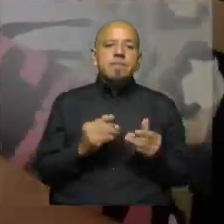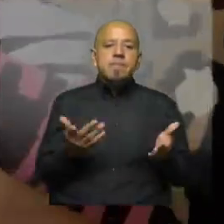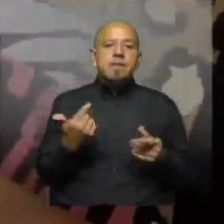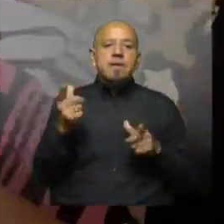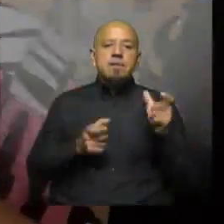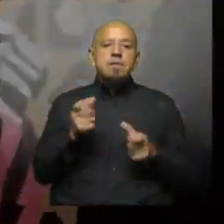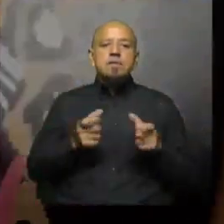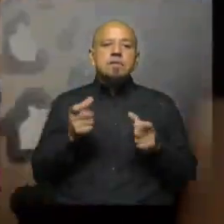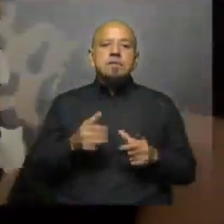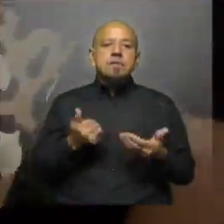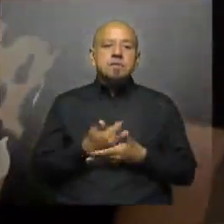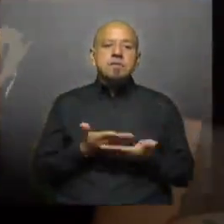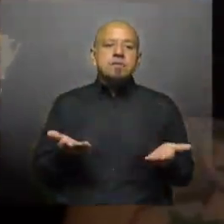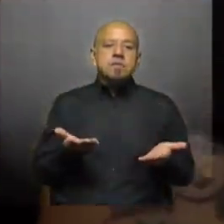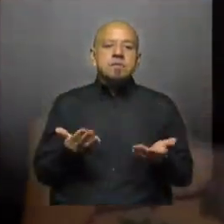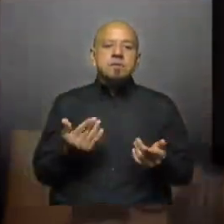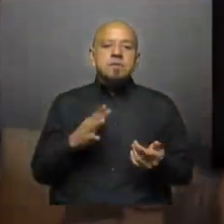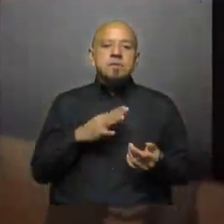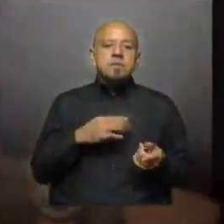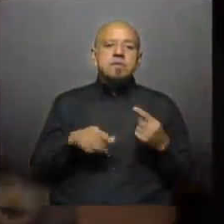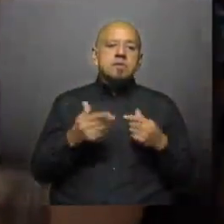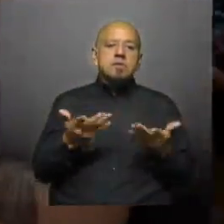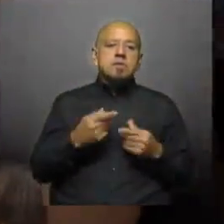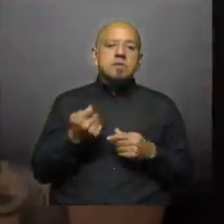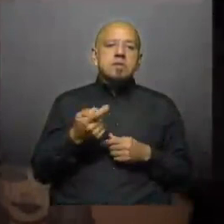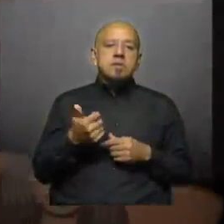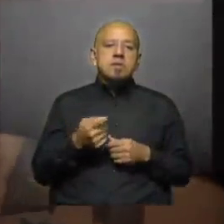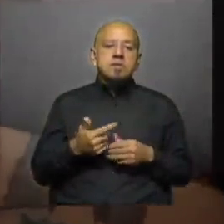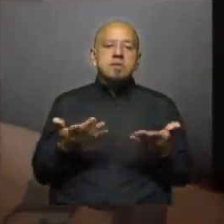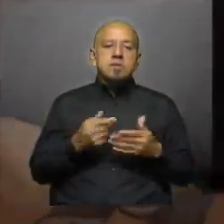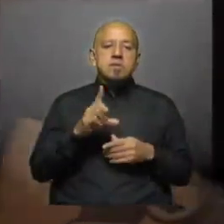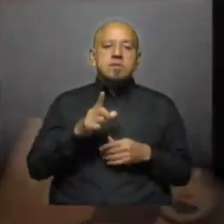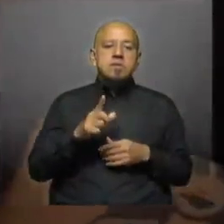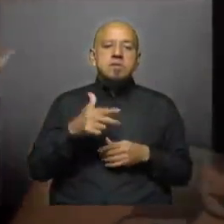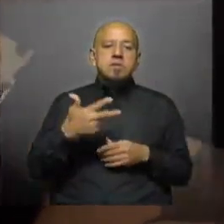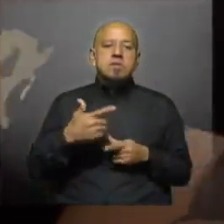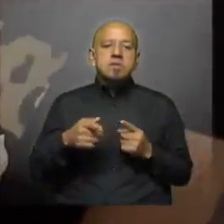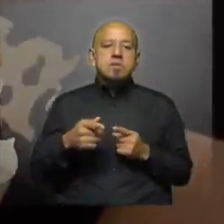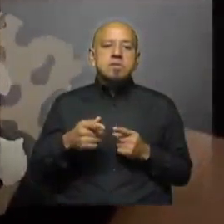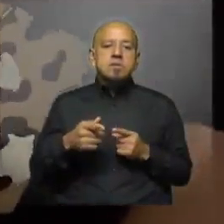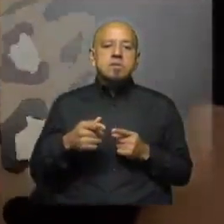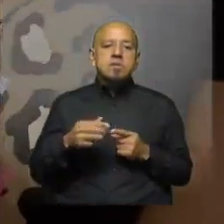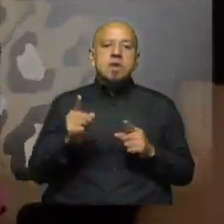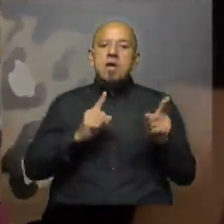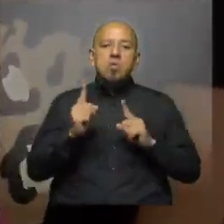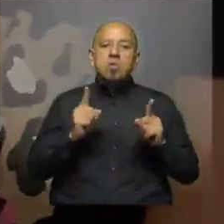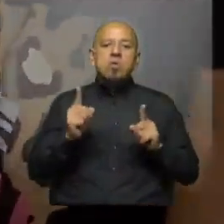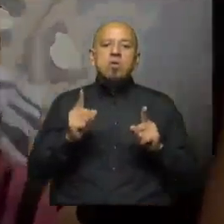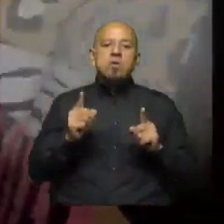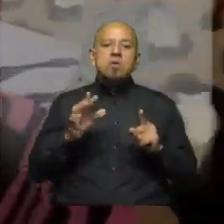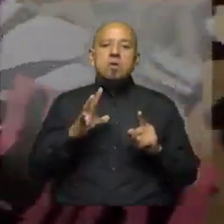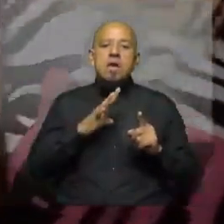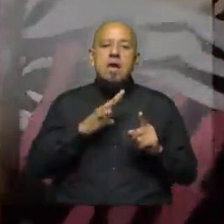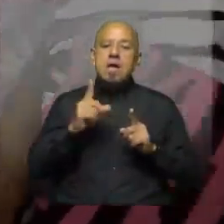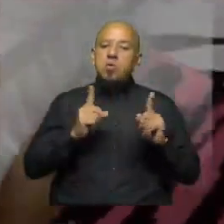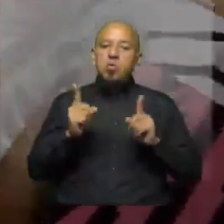los vecinos del cambio que antes eran Rivera y ahora es acá Luis Alberto de Herrera? Hay vecinos que no están contentos. Y hay vecinos